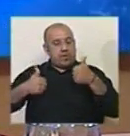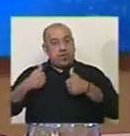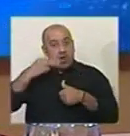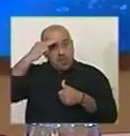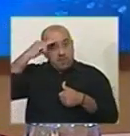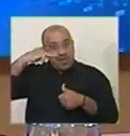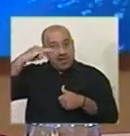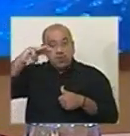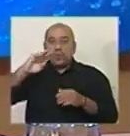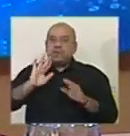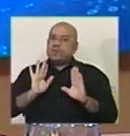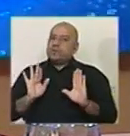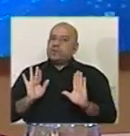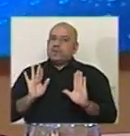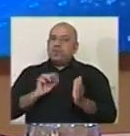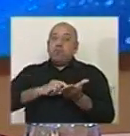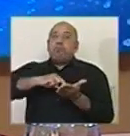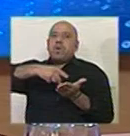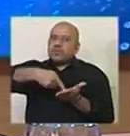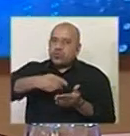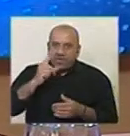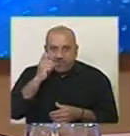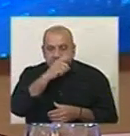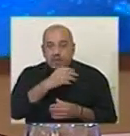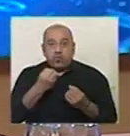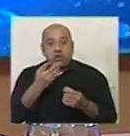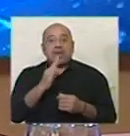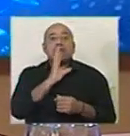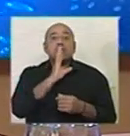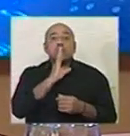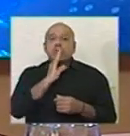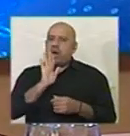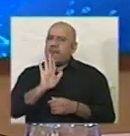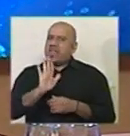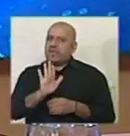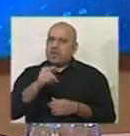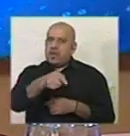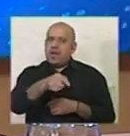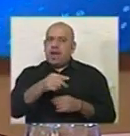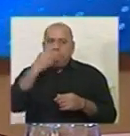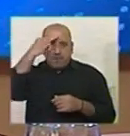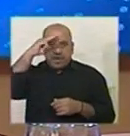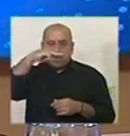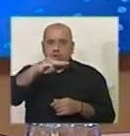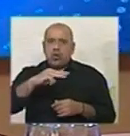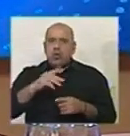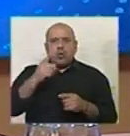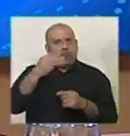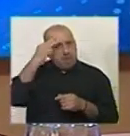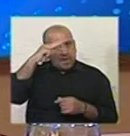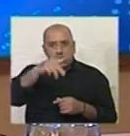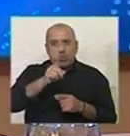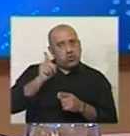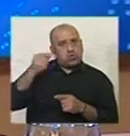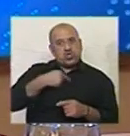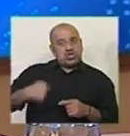muy complejo. Es más, las amenazas de Estados Unidos con respecto a cómo sigue la relación de México con China son tremendas. Y